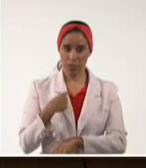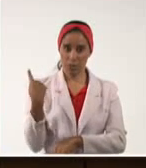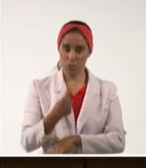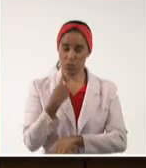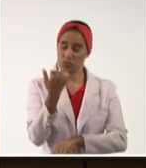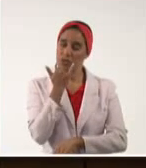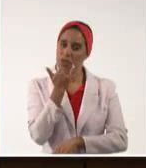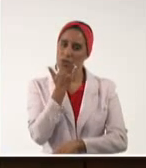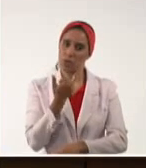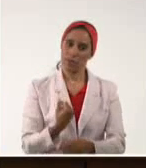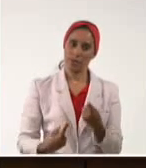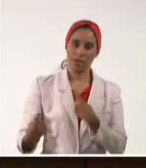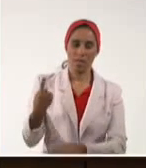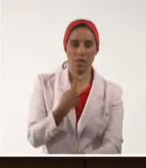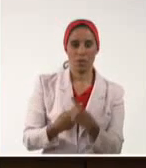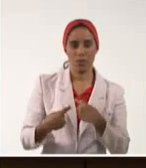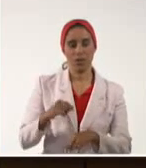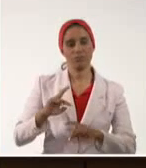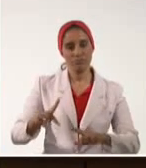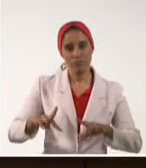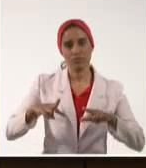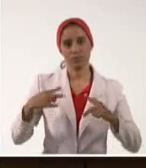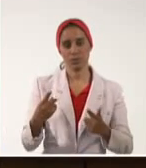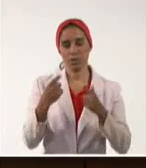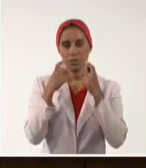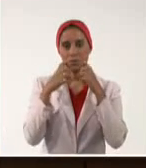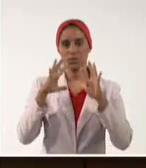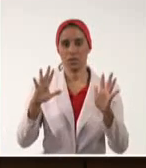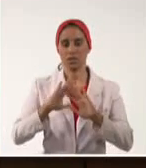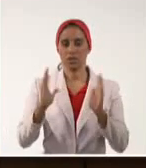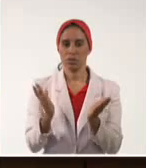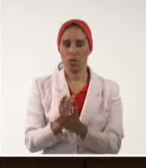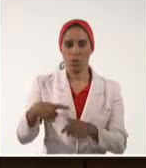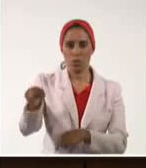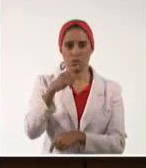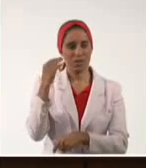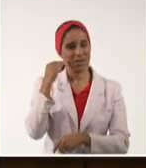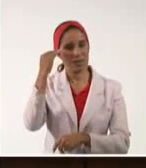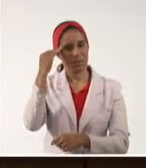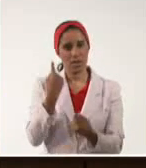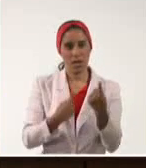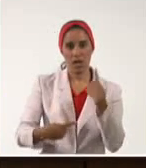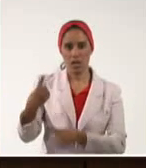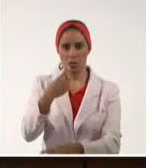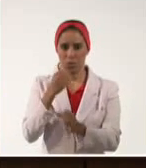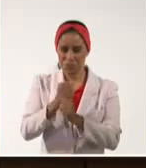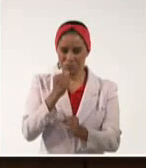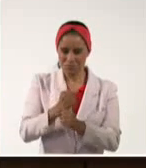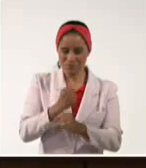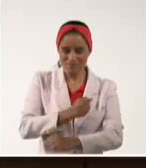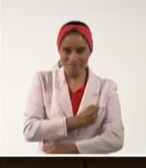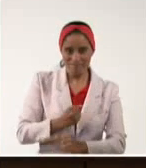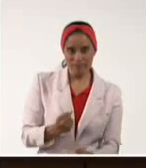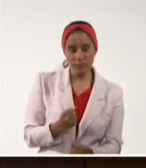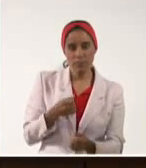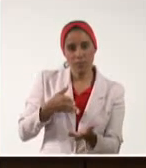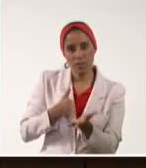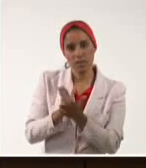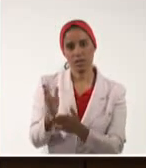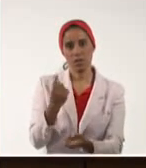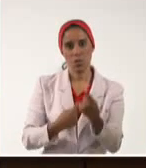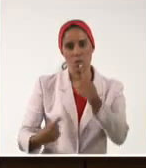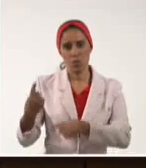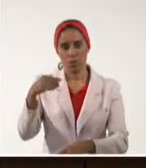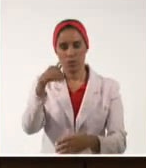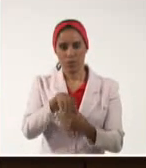errores. Una vez más, todo dependerá de la capacidad que tengamos de ejecutar e implementar